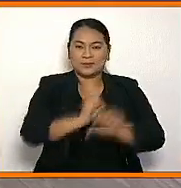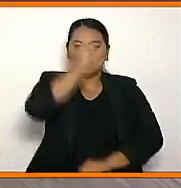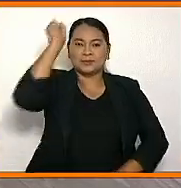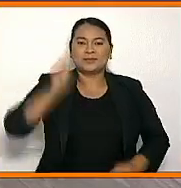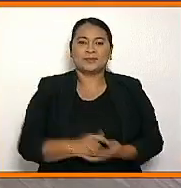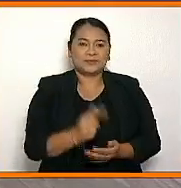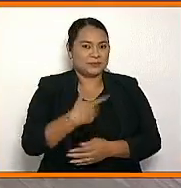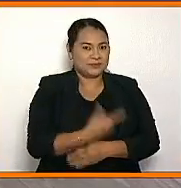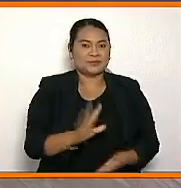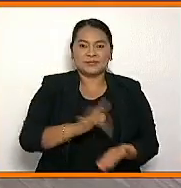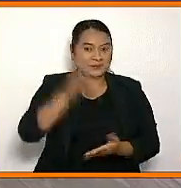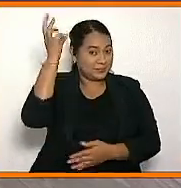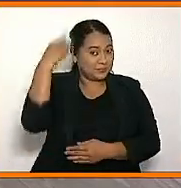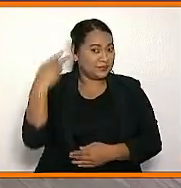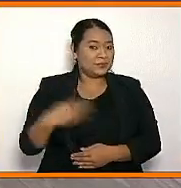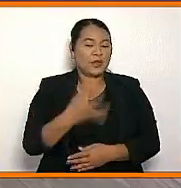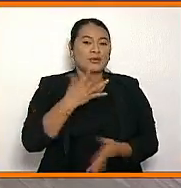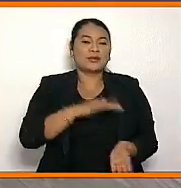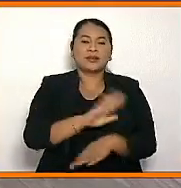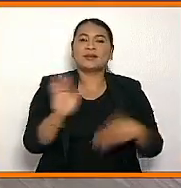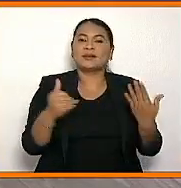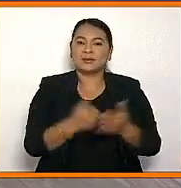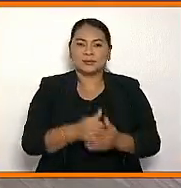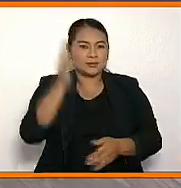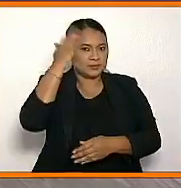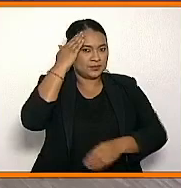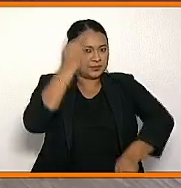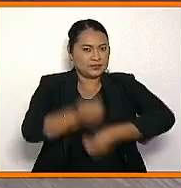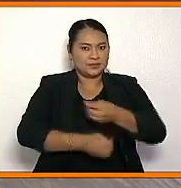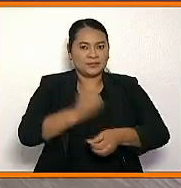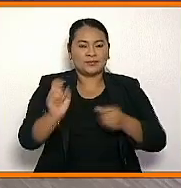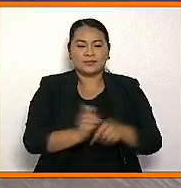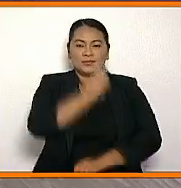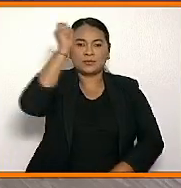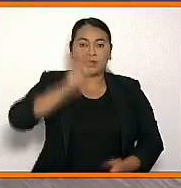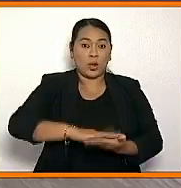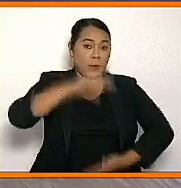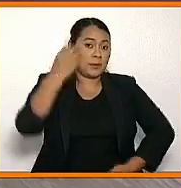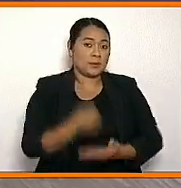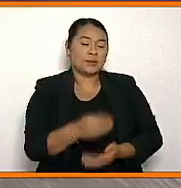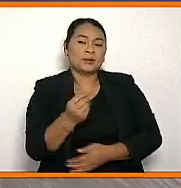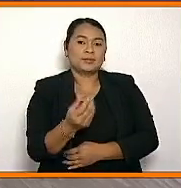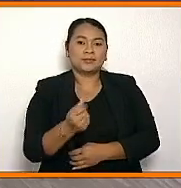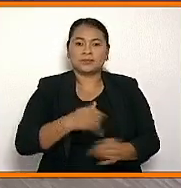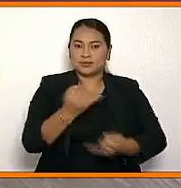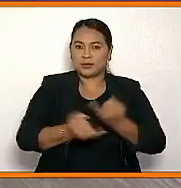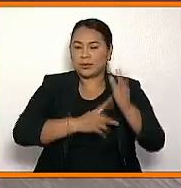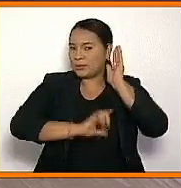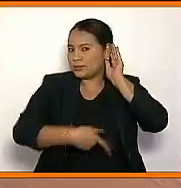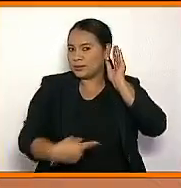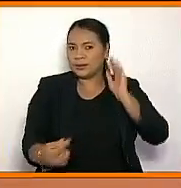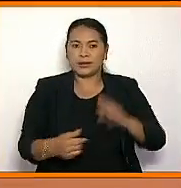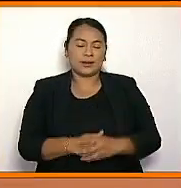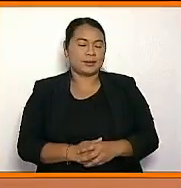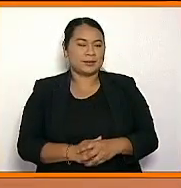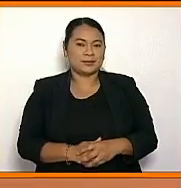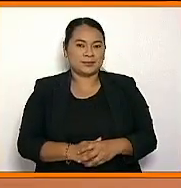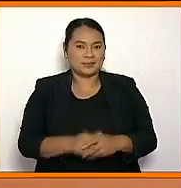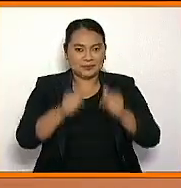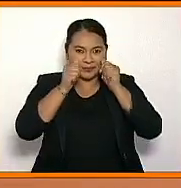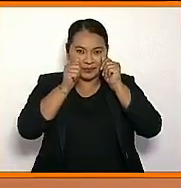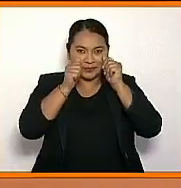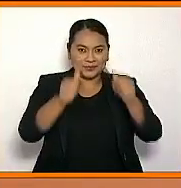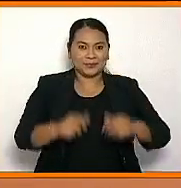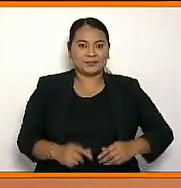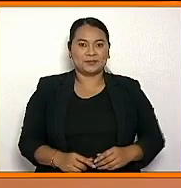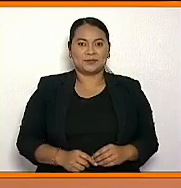Gracias, Madeline. Te deseo muchísima suerte porque se viene la esfera ganadora para que multipliques tu jugada de diaria. Y esta es...